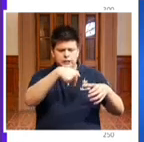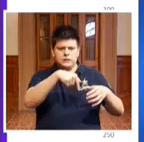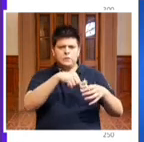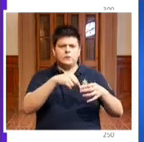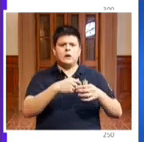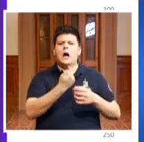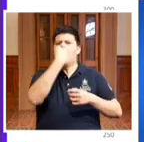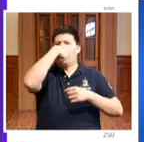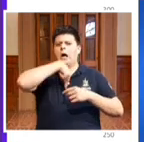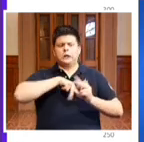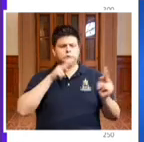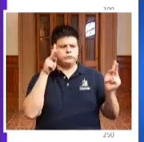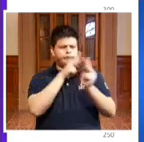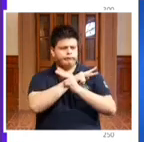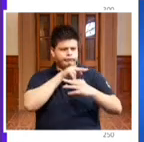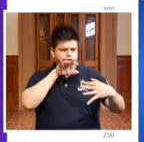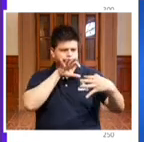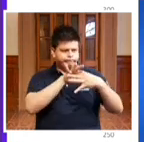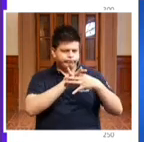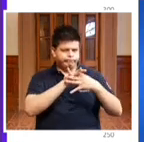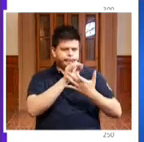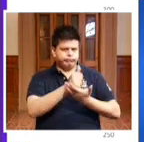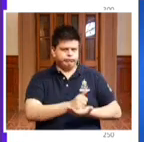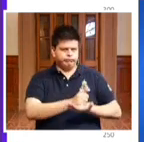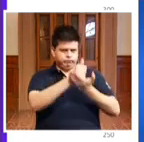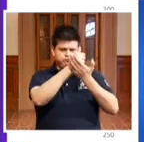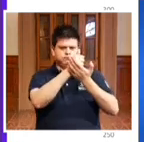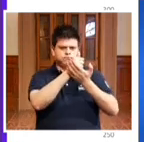intubados, conectados a un respirador artificial,